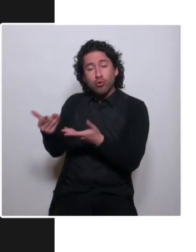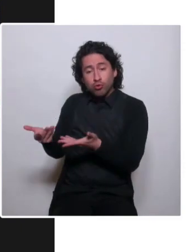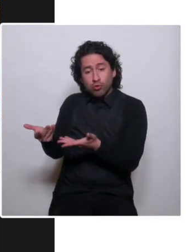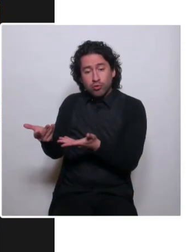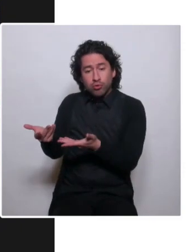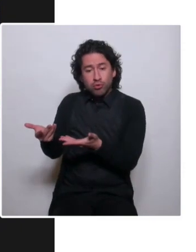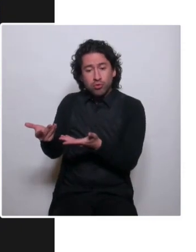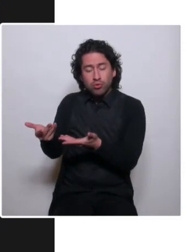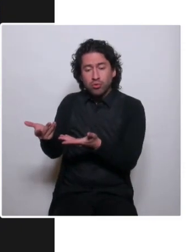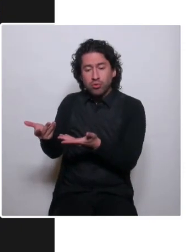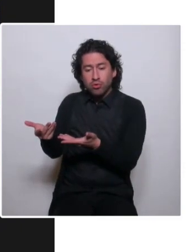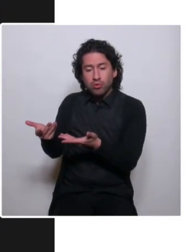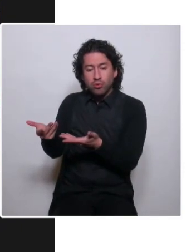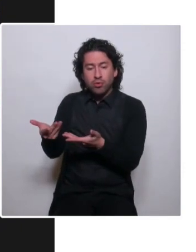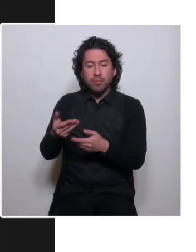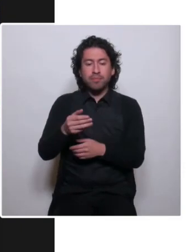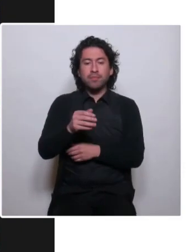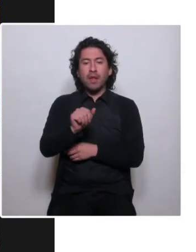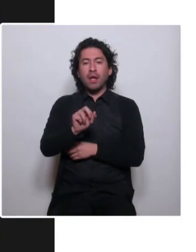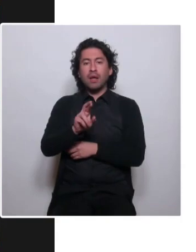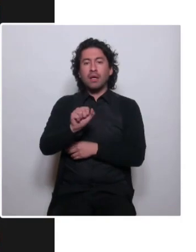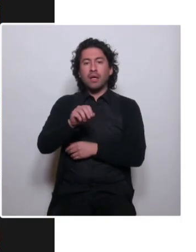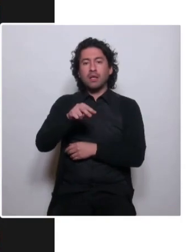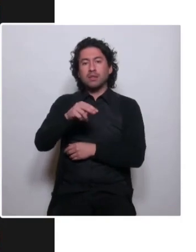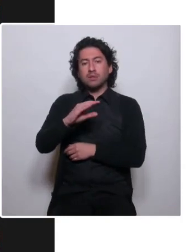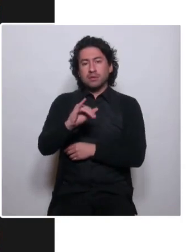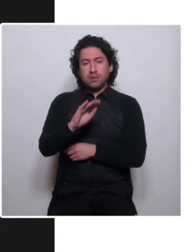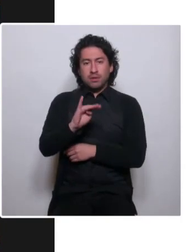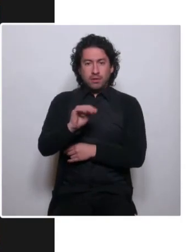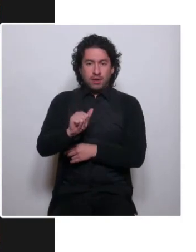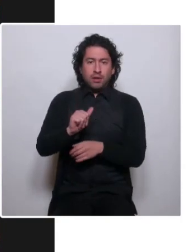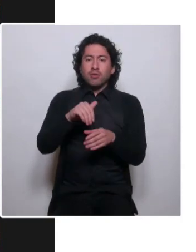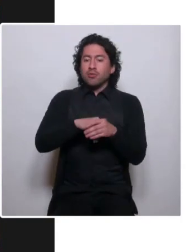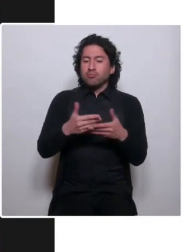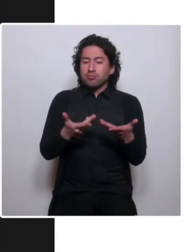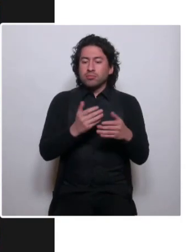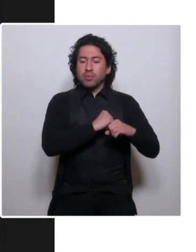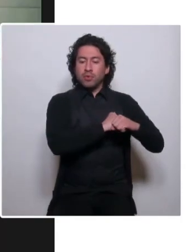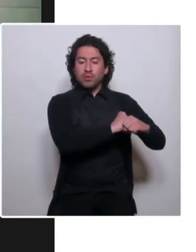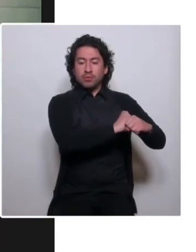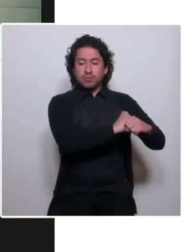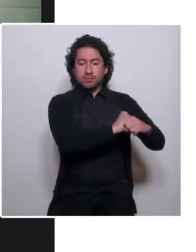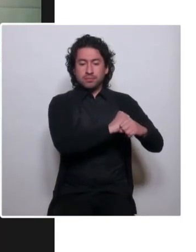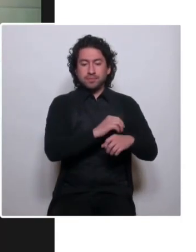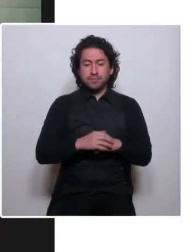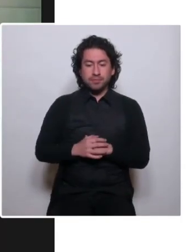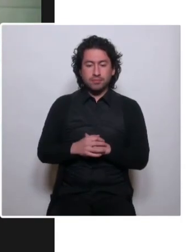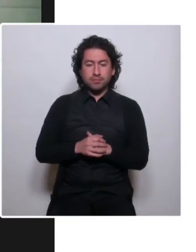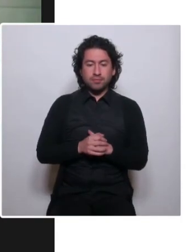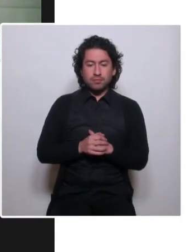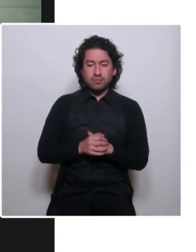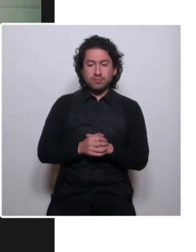Señor Jorge Arancibia, ¿cómo vota? En contra, señor secretario.